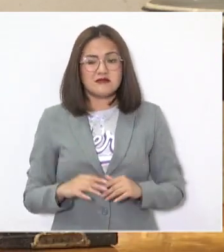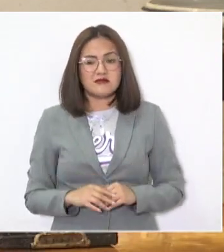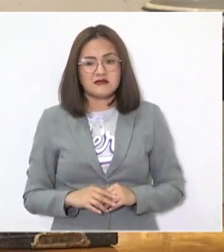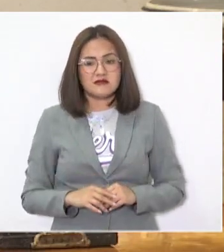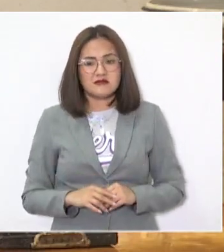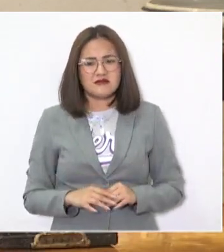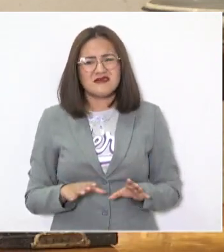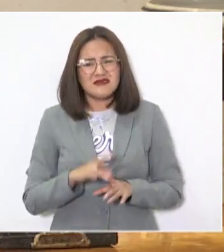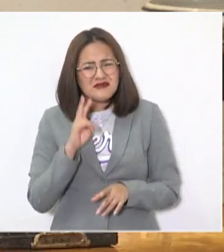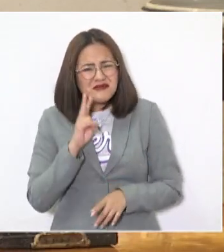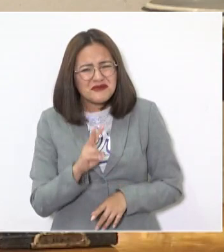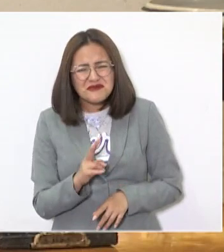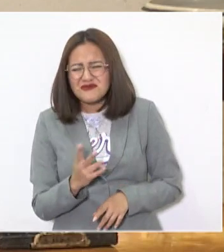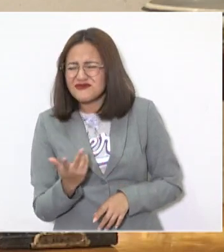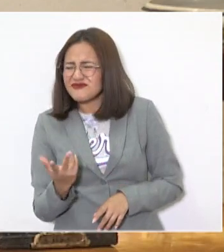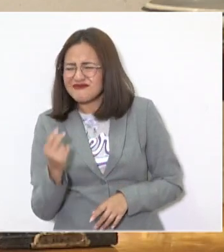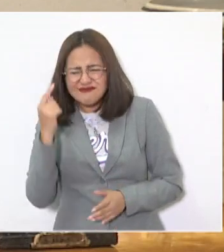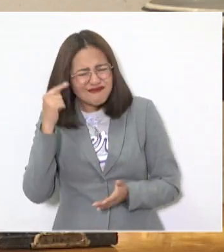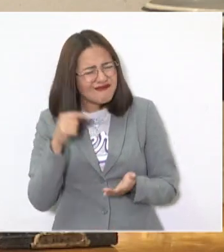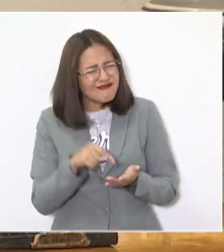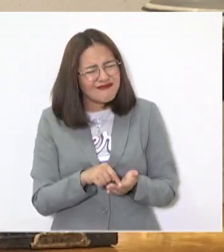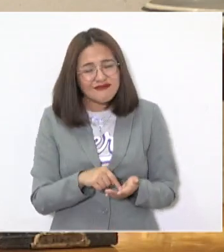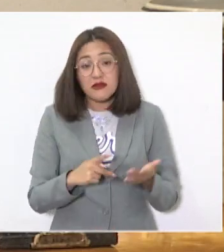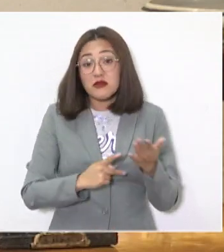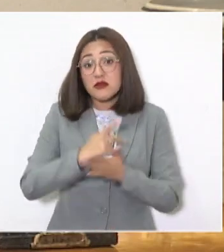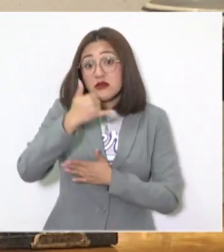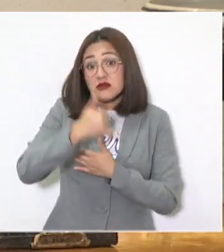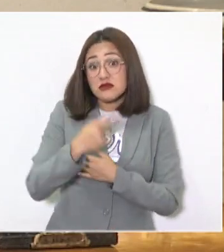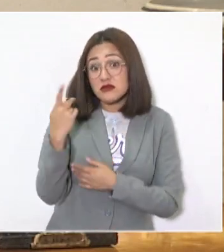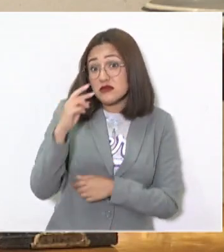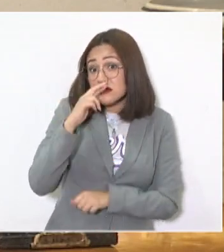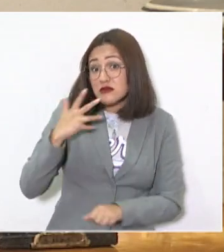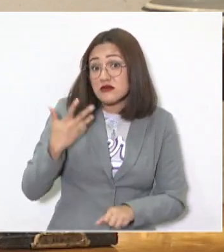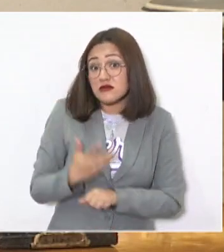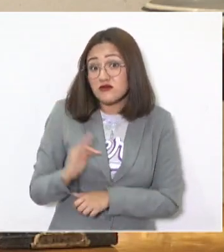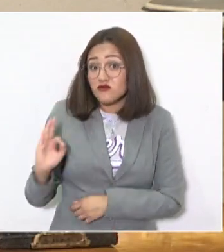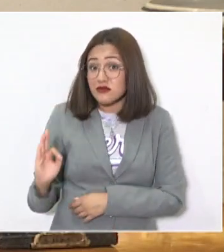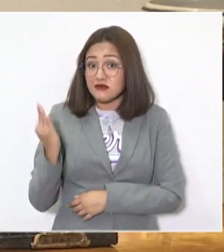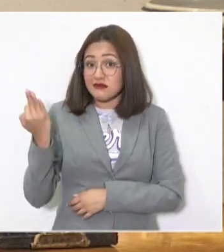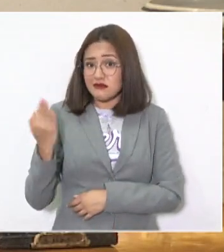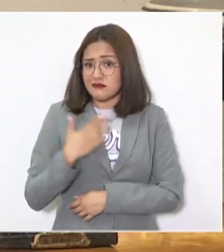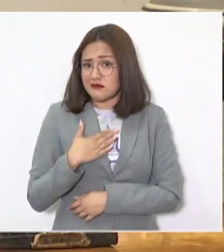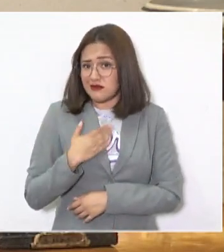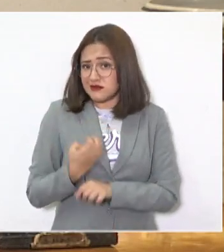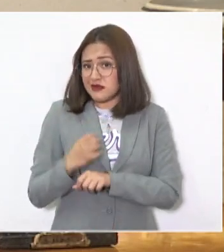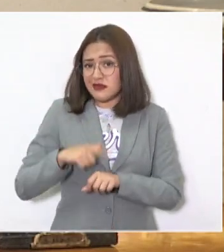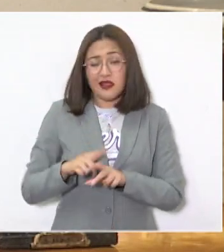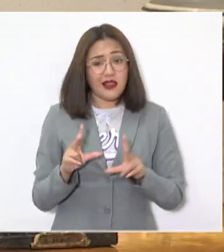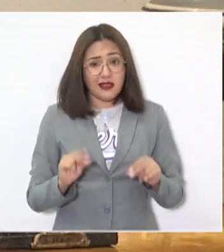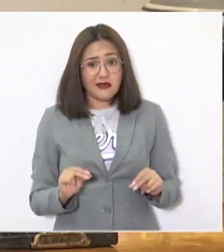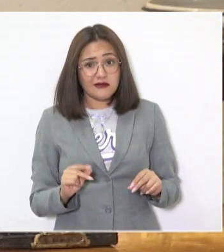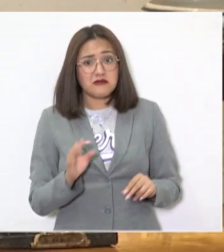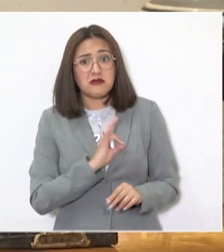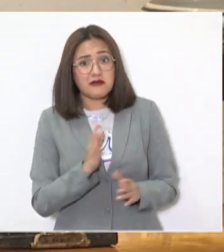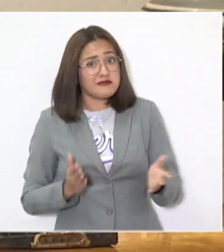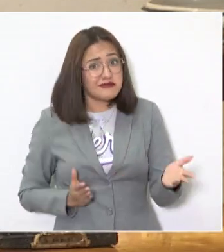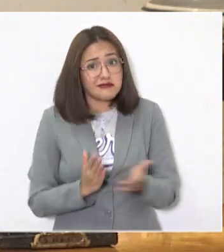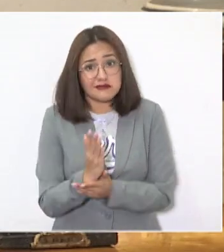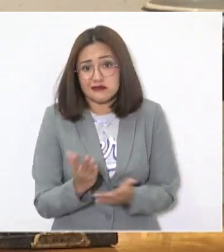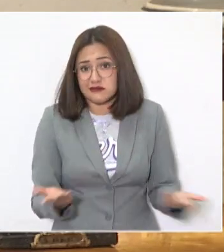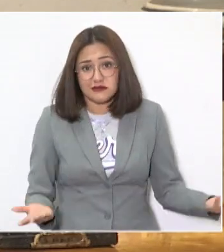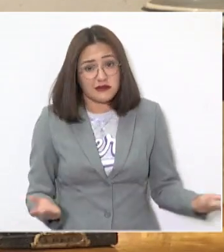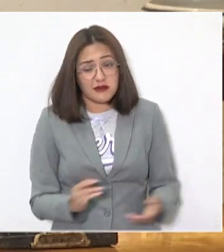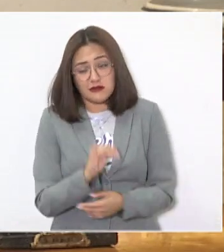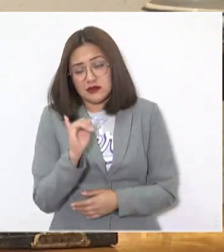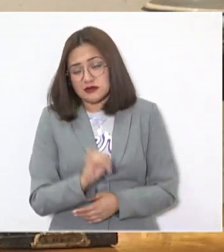¿Cómo crees? Estos son proyectos que realiza la federación y del cual no te puedes meter de manera